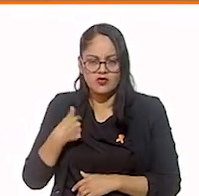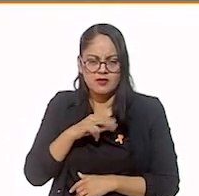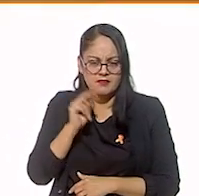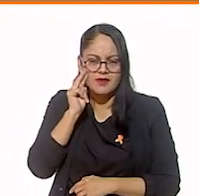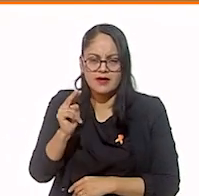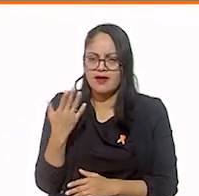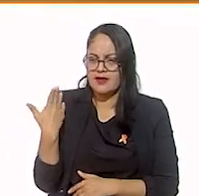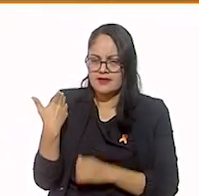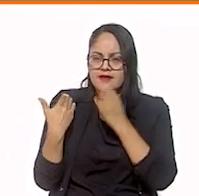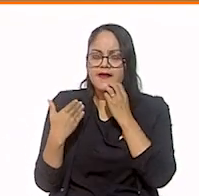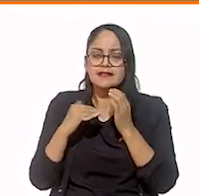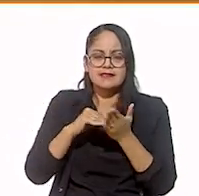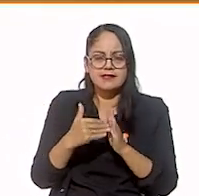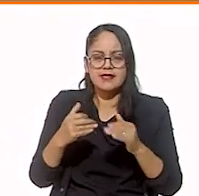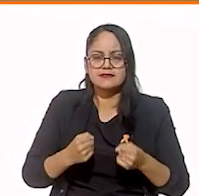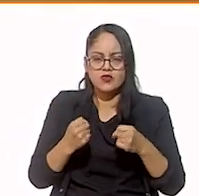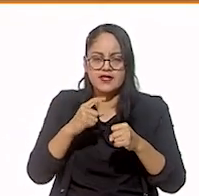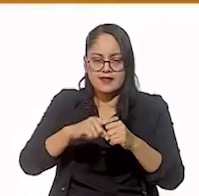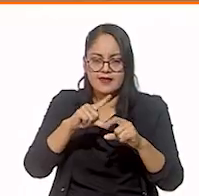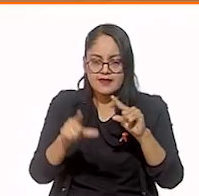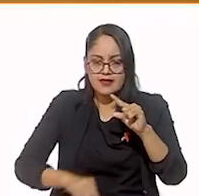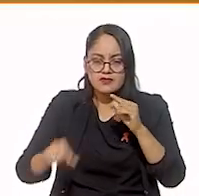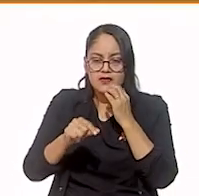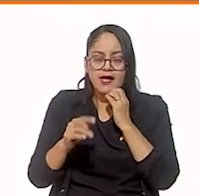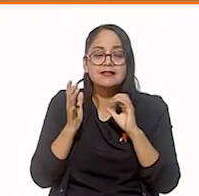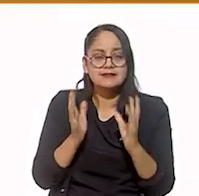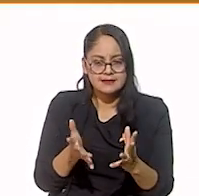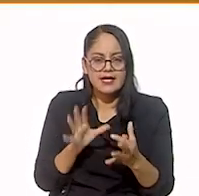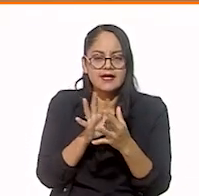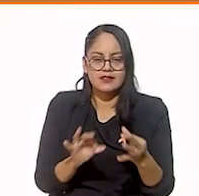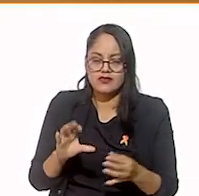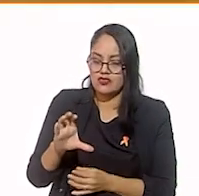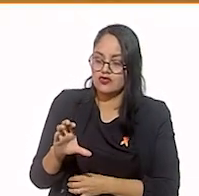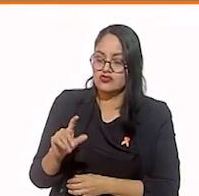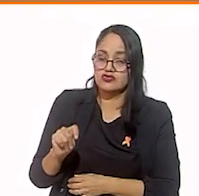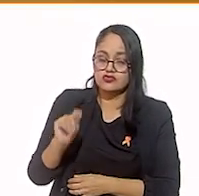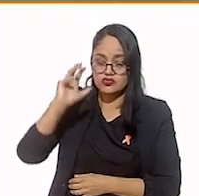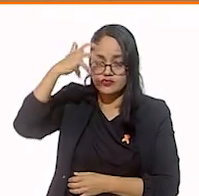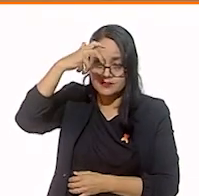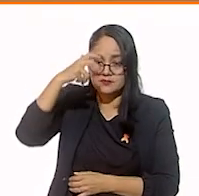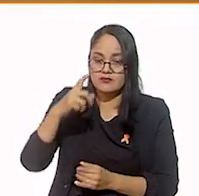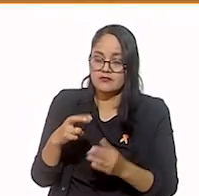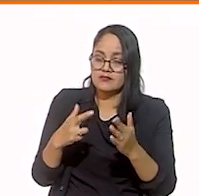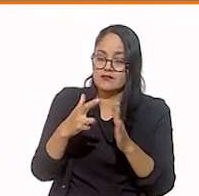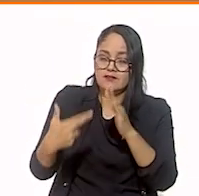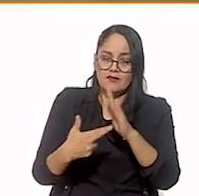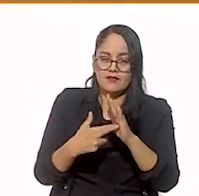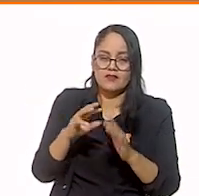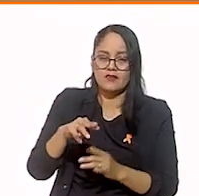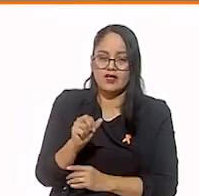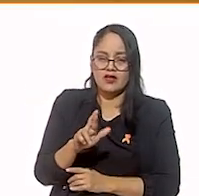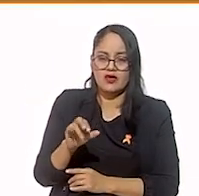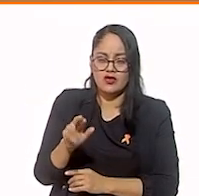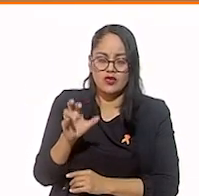luz de la reciente estrategia de seguridad nacional, donde ya se habla de un corolario Trump a la doctrina Monroe, es decir, esta operación militar que tiene